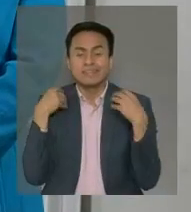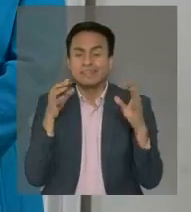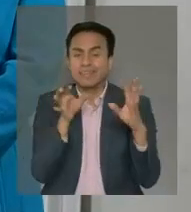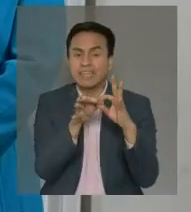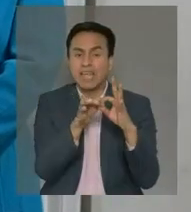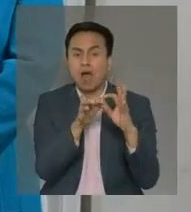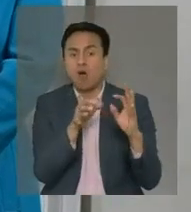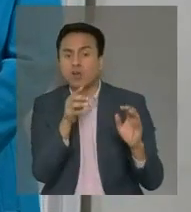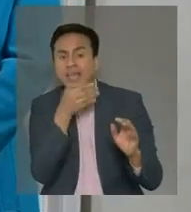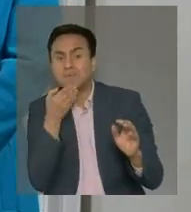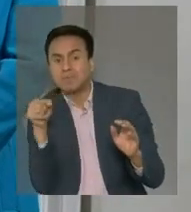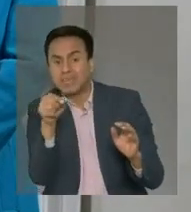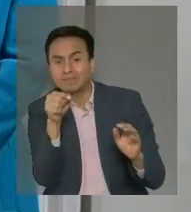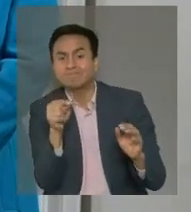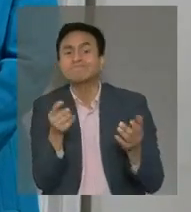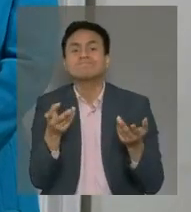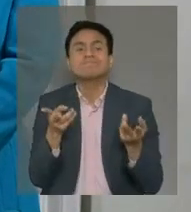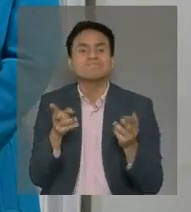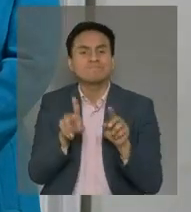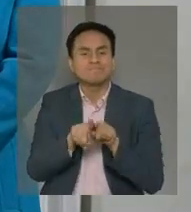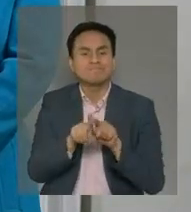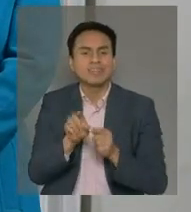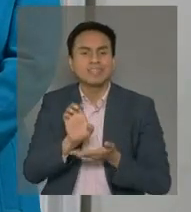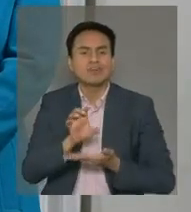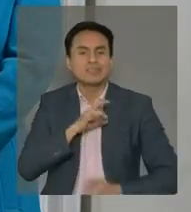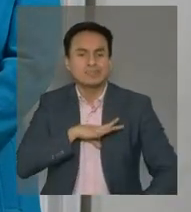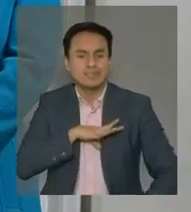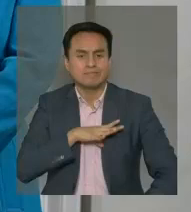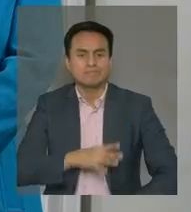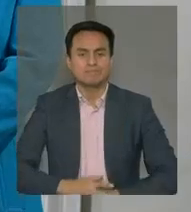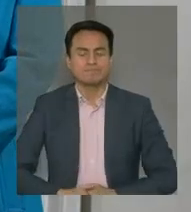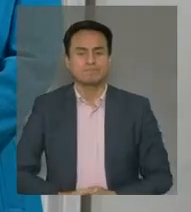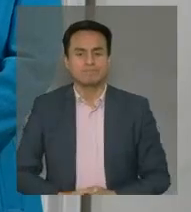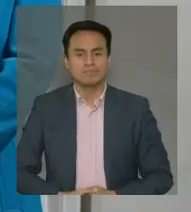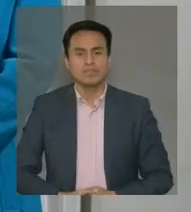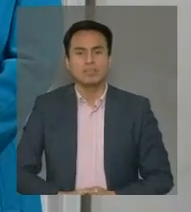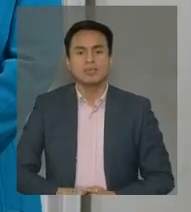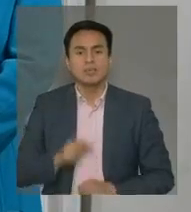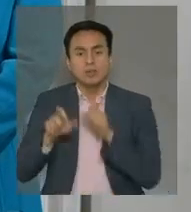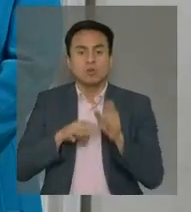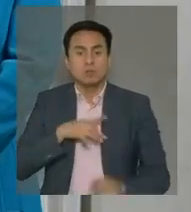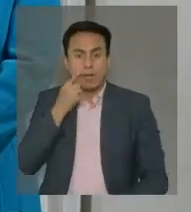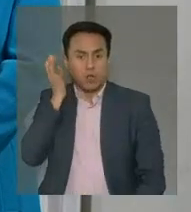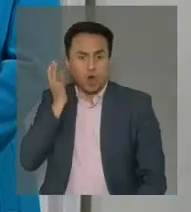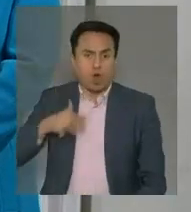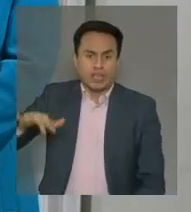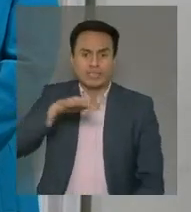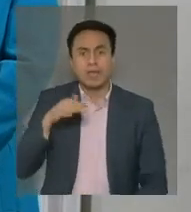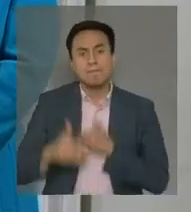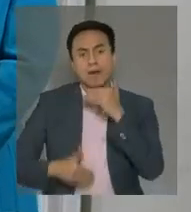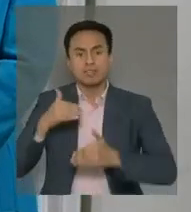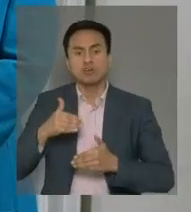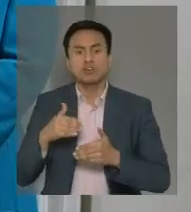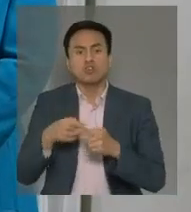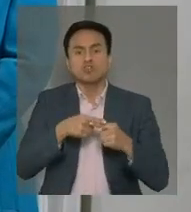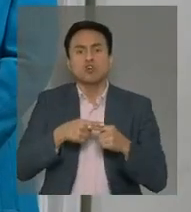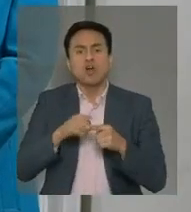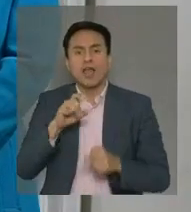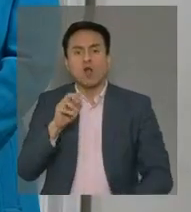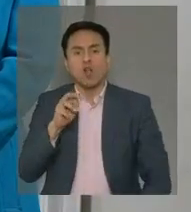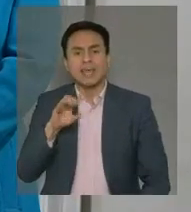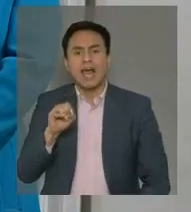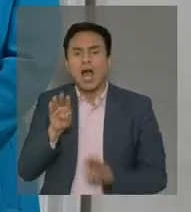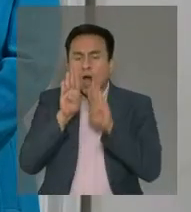o indirecta el estado de chile compatriotas este paso hacia una transición sociológica justa